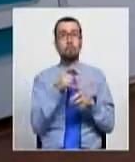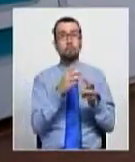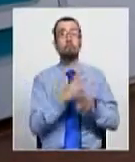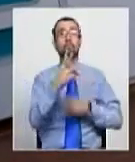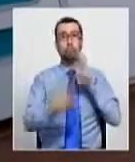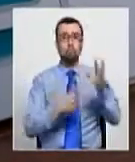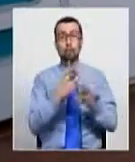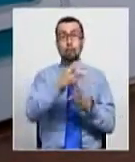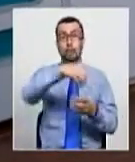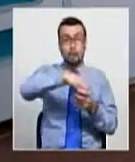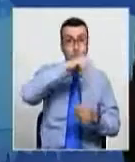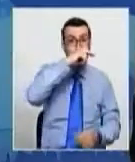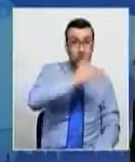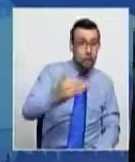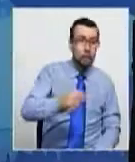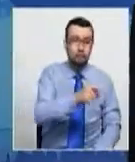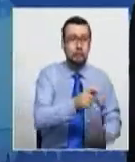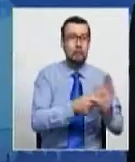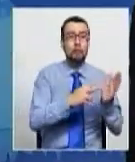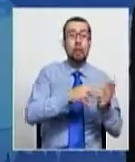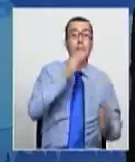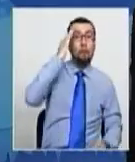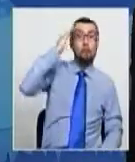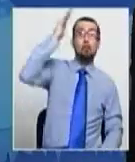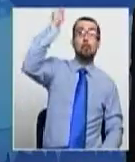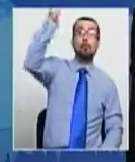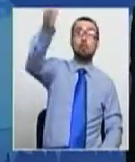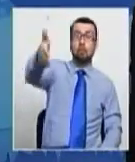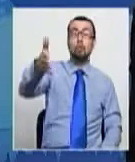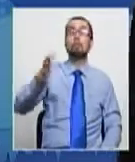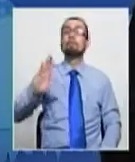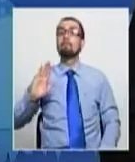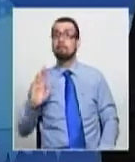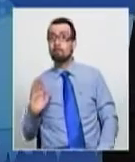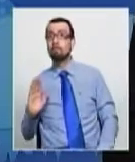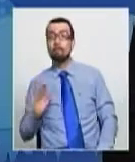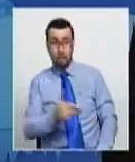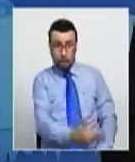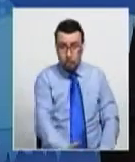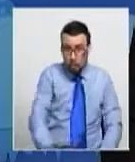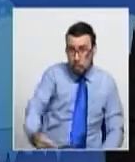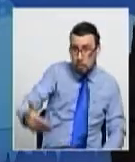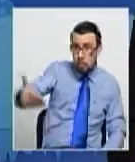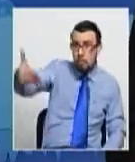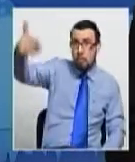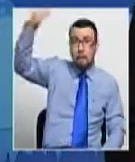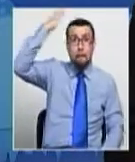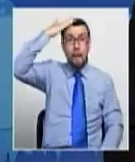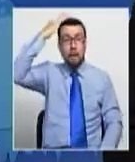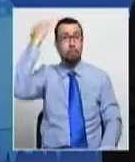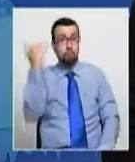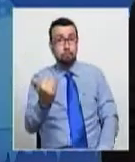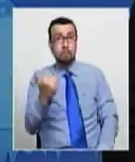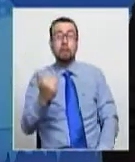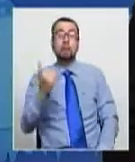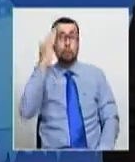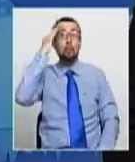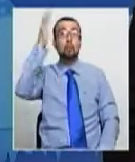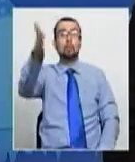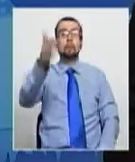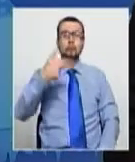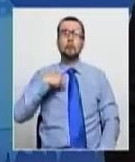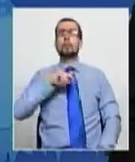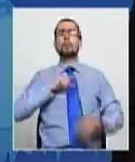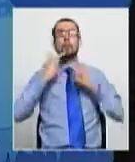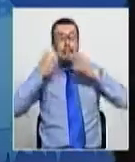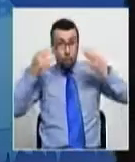es el mundo del futuro y que nosotros hoy tenemos que asegurarnos de plantear